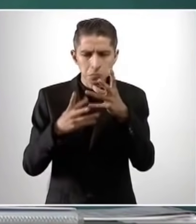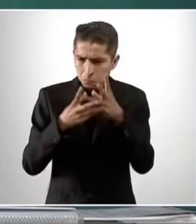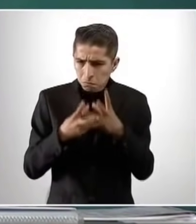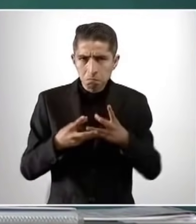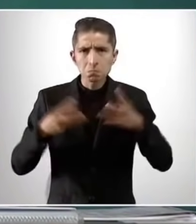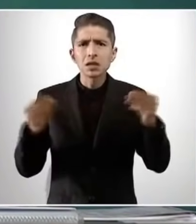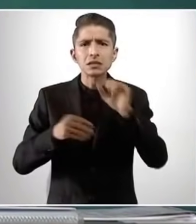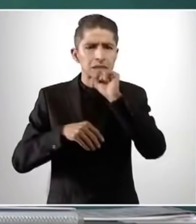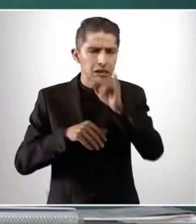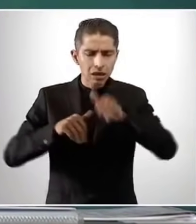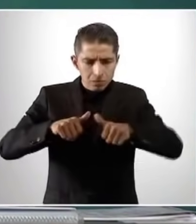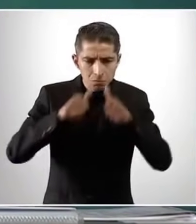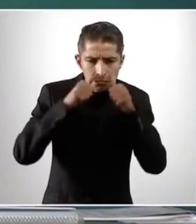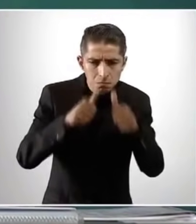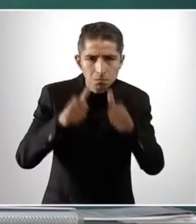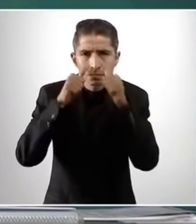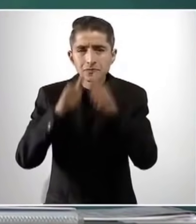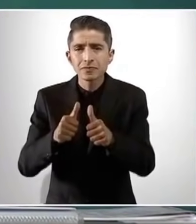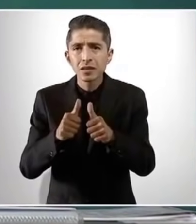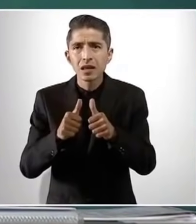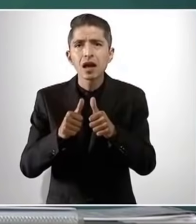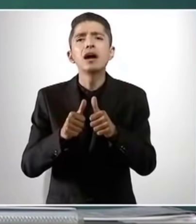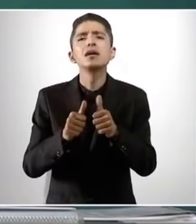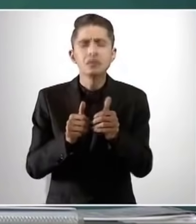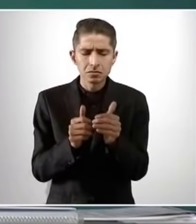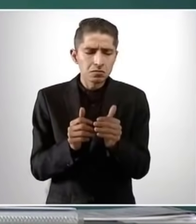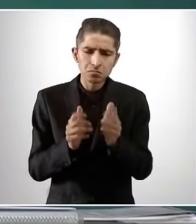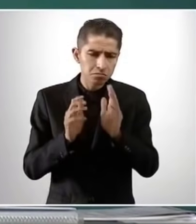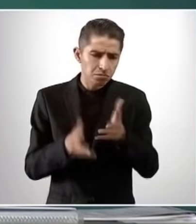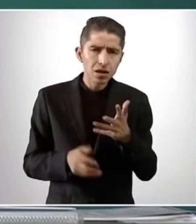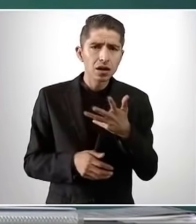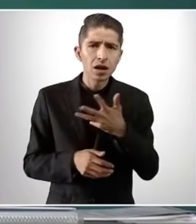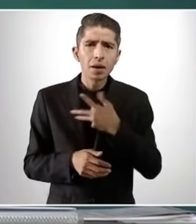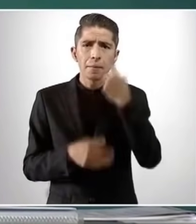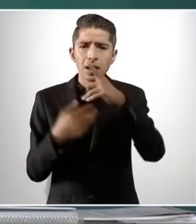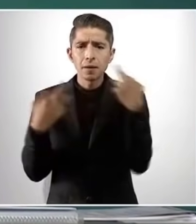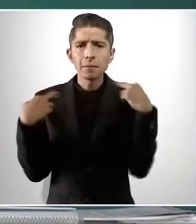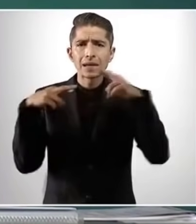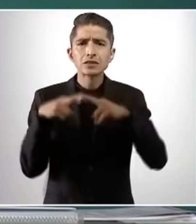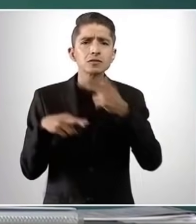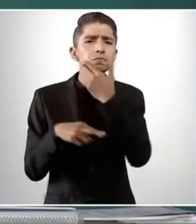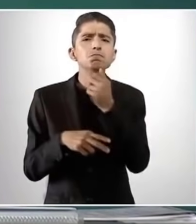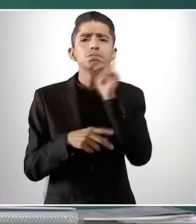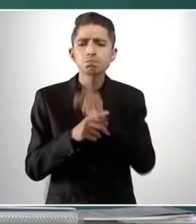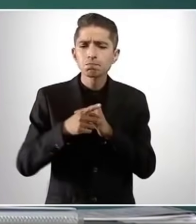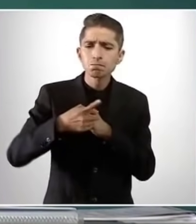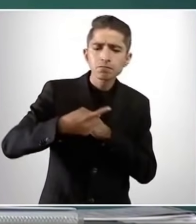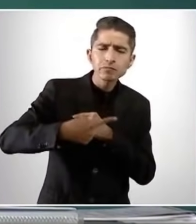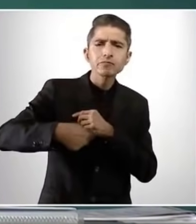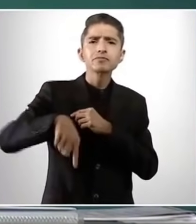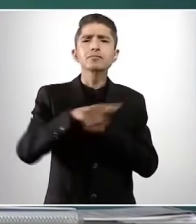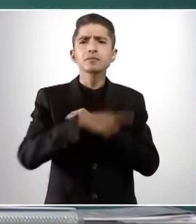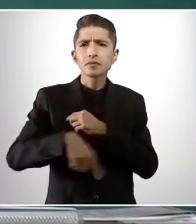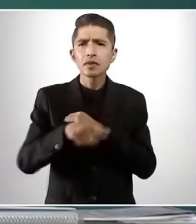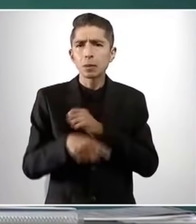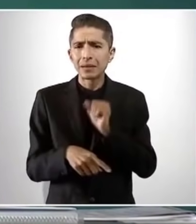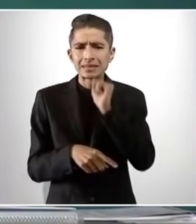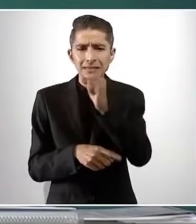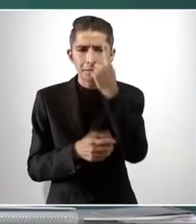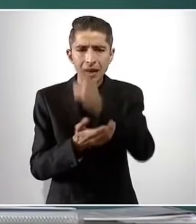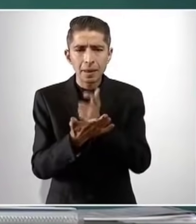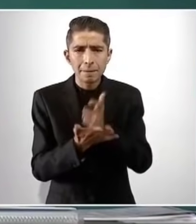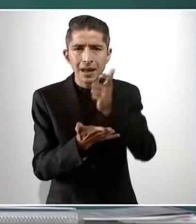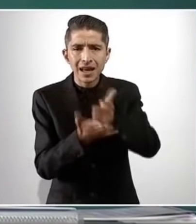está atendiendo y que se tiene garantizado para los maestros y las maestras su pago